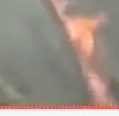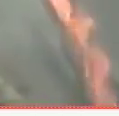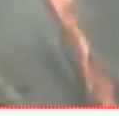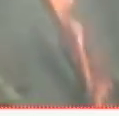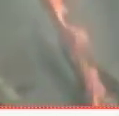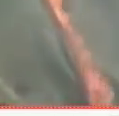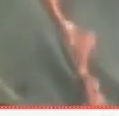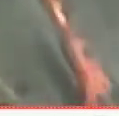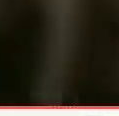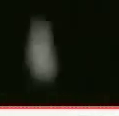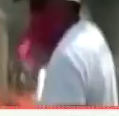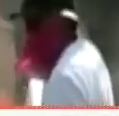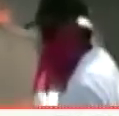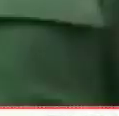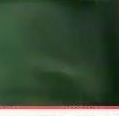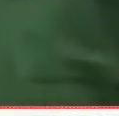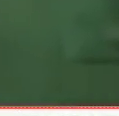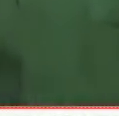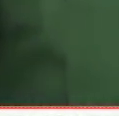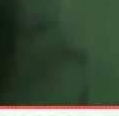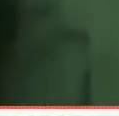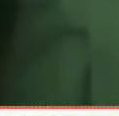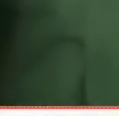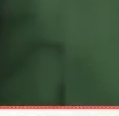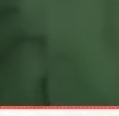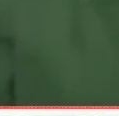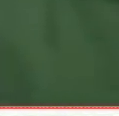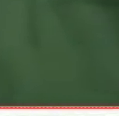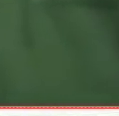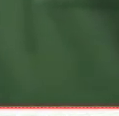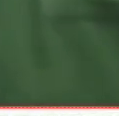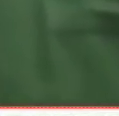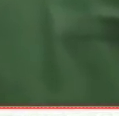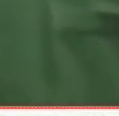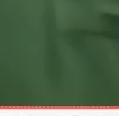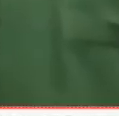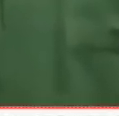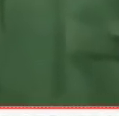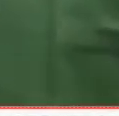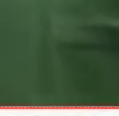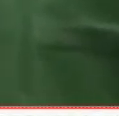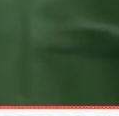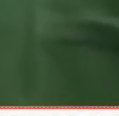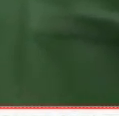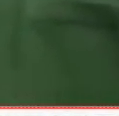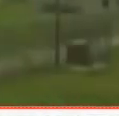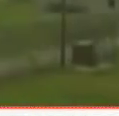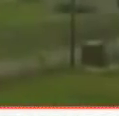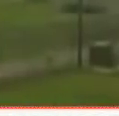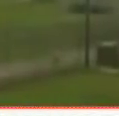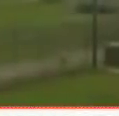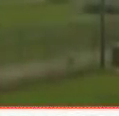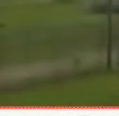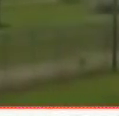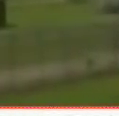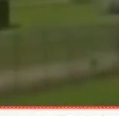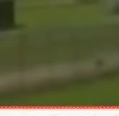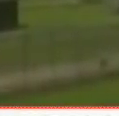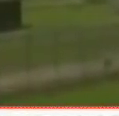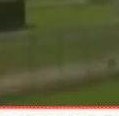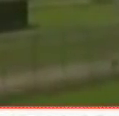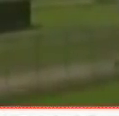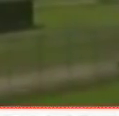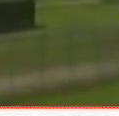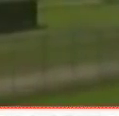humanitaria, no es nada agradable. Este es el caso del mayor Hugo Parra Martínez, quien está detenido en la Wynn Correctional Center